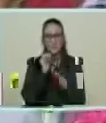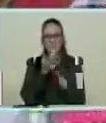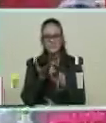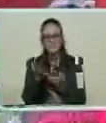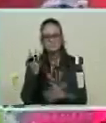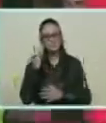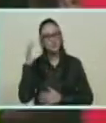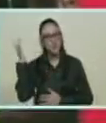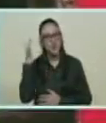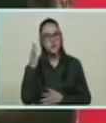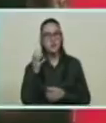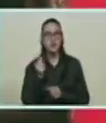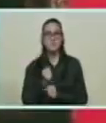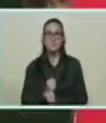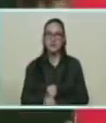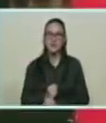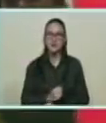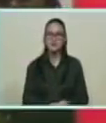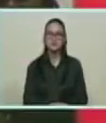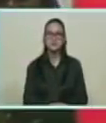Llena de sueños, de energía.